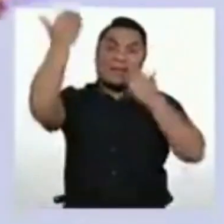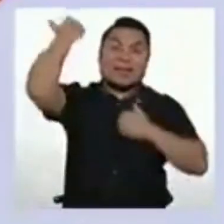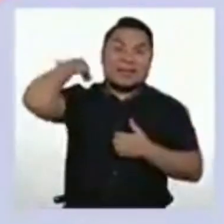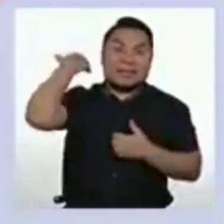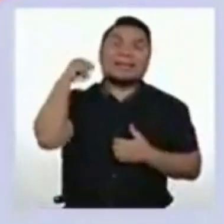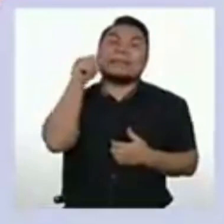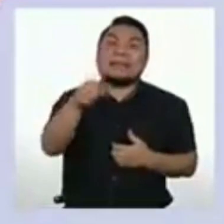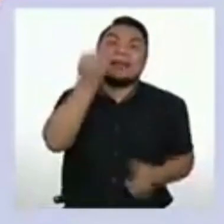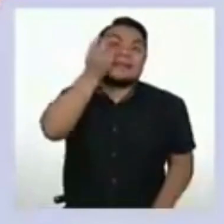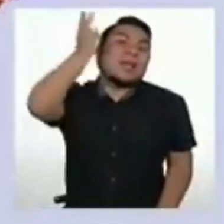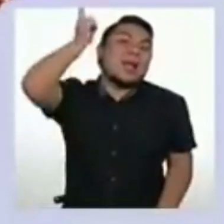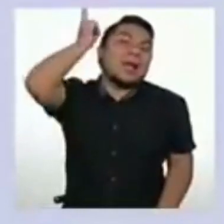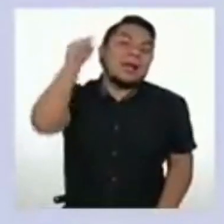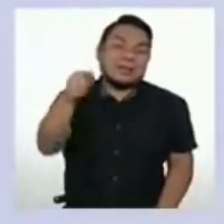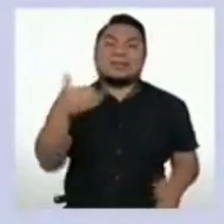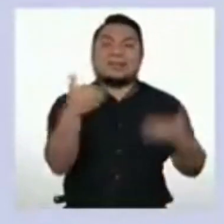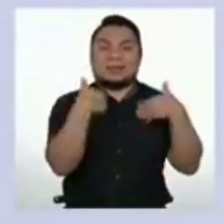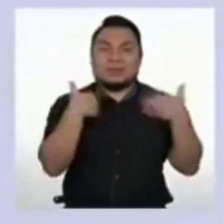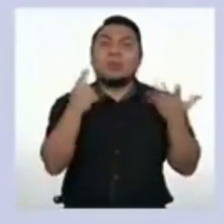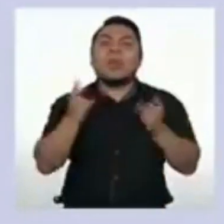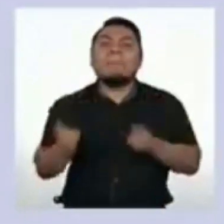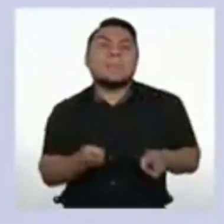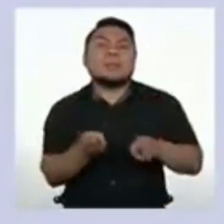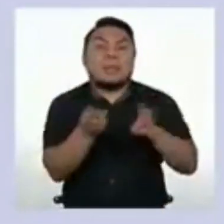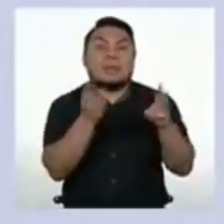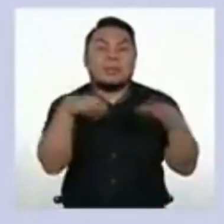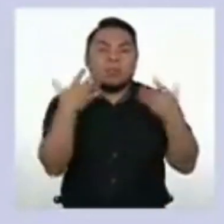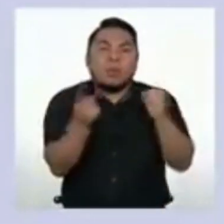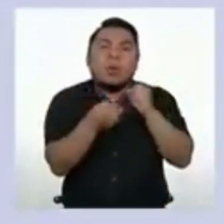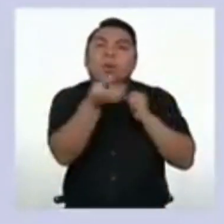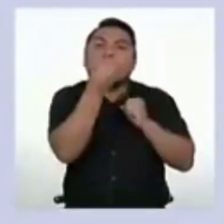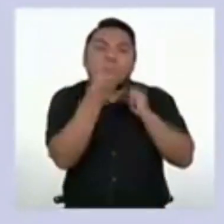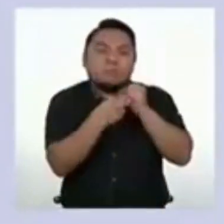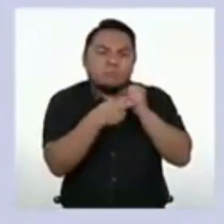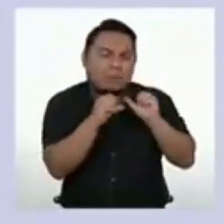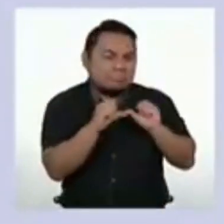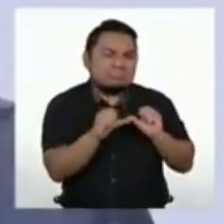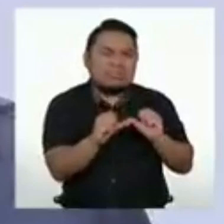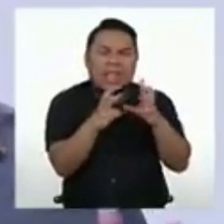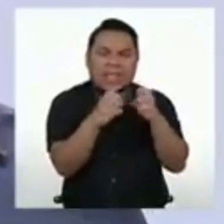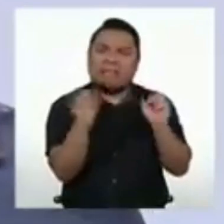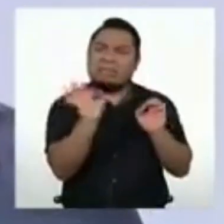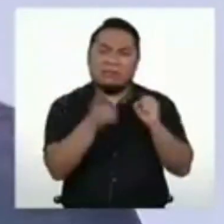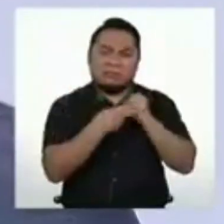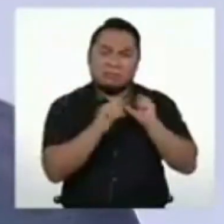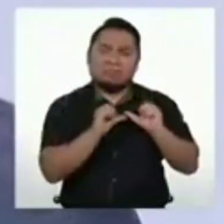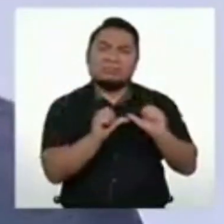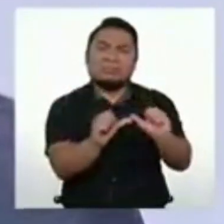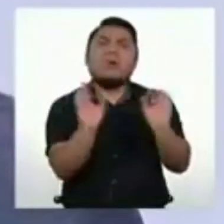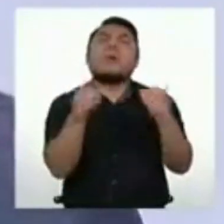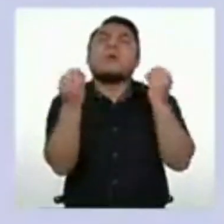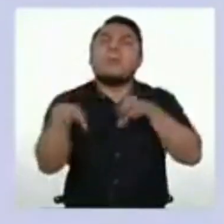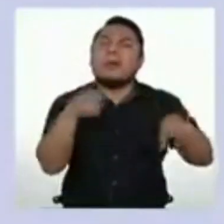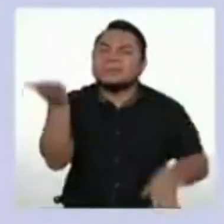época, los incas tenían un sistema para poder conservar sus alimentos por largos periodos de tiempo. ¿Cómo crees que lo